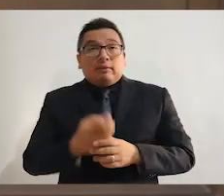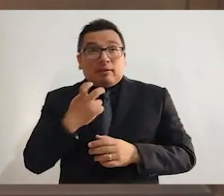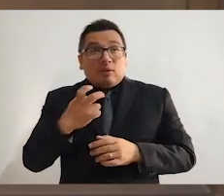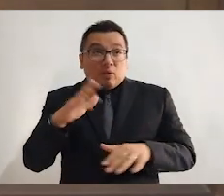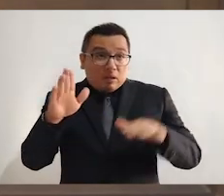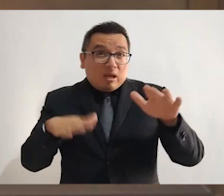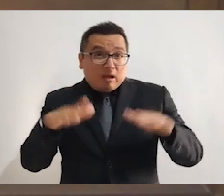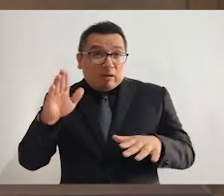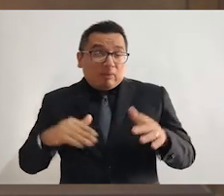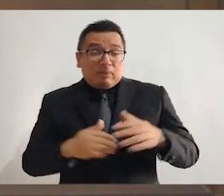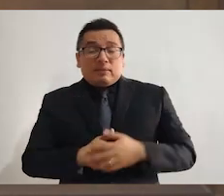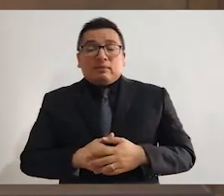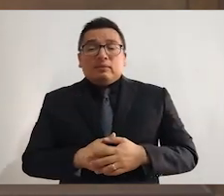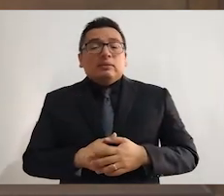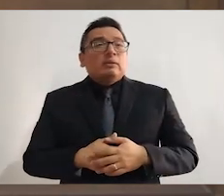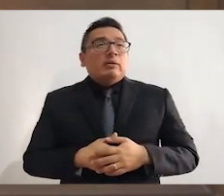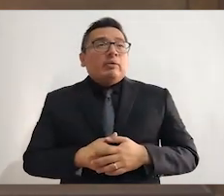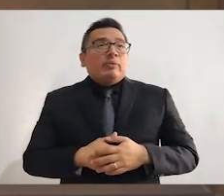veces,